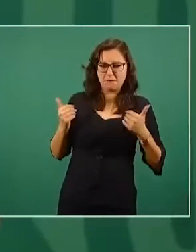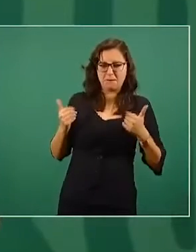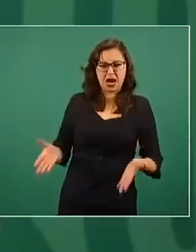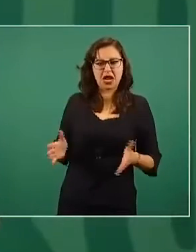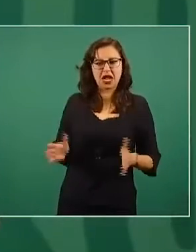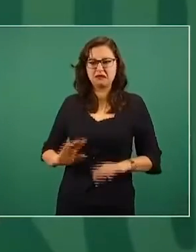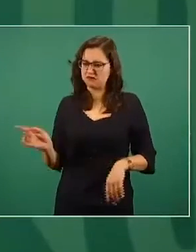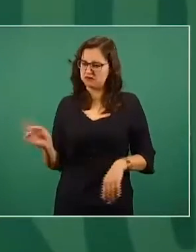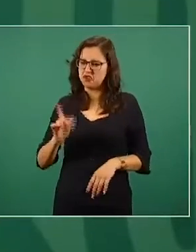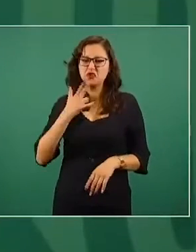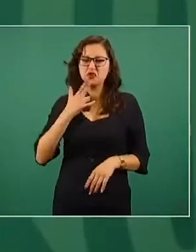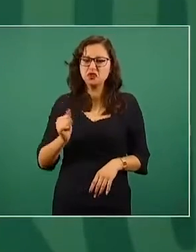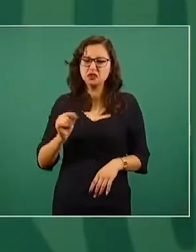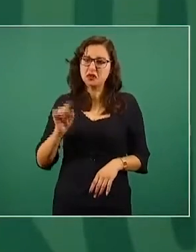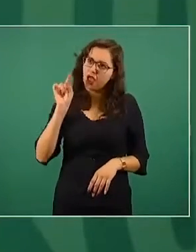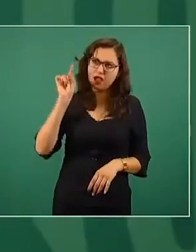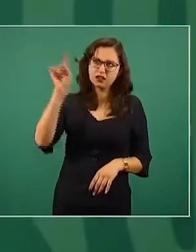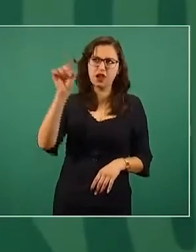de aplicar a los rusos,